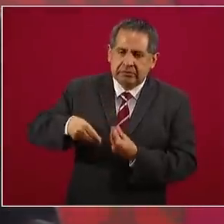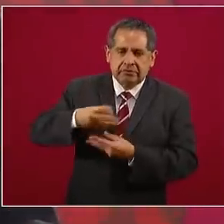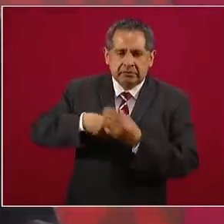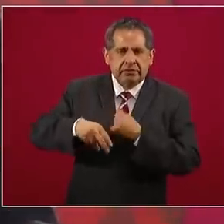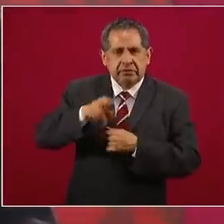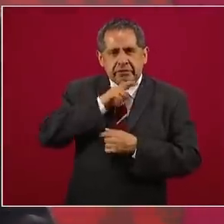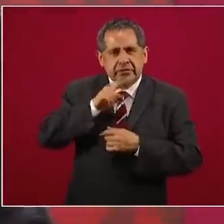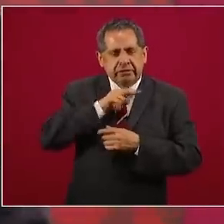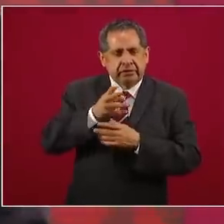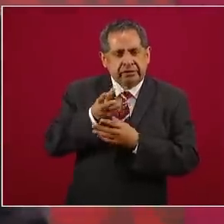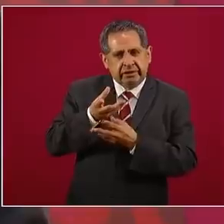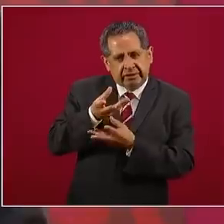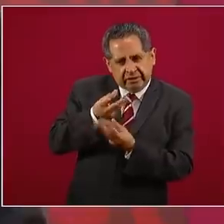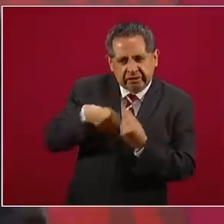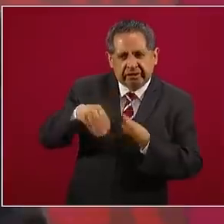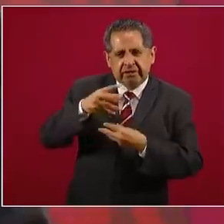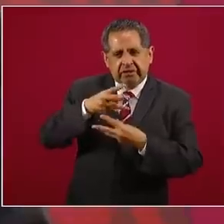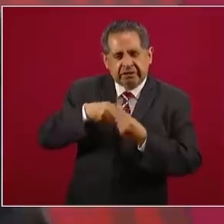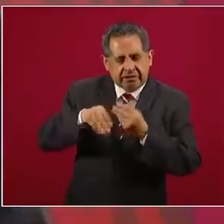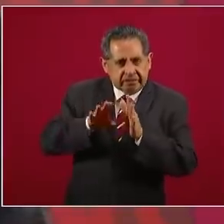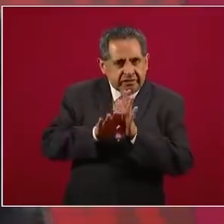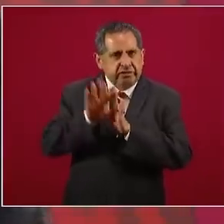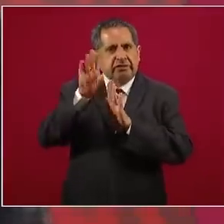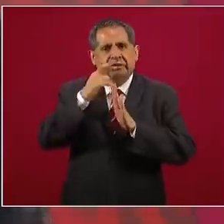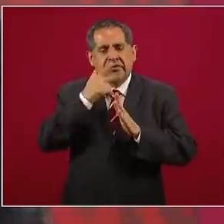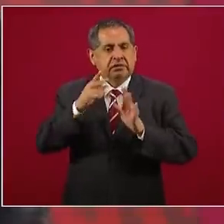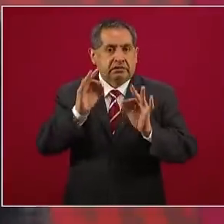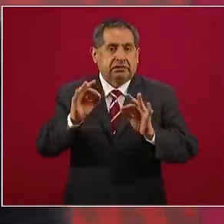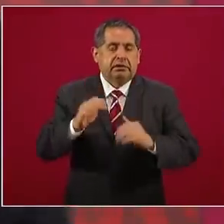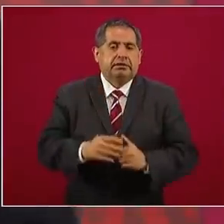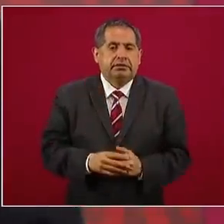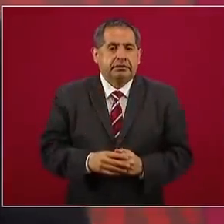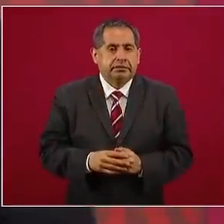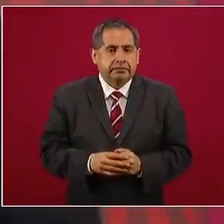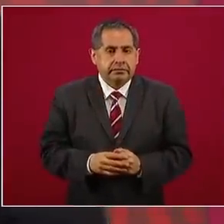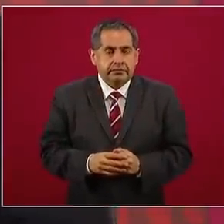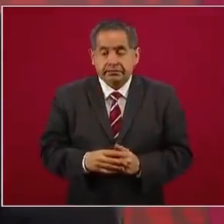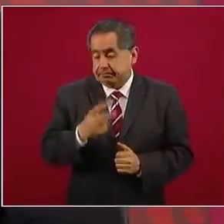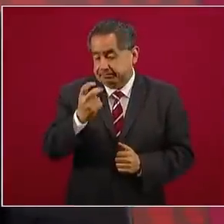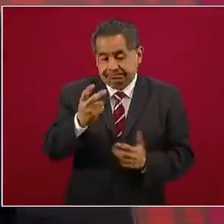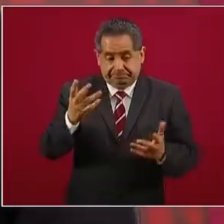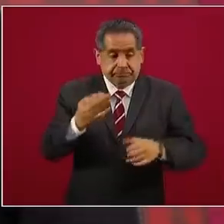nos levantáramos. Bueno, con esto